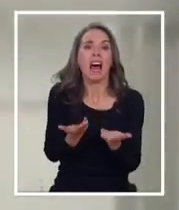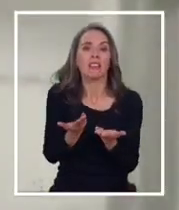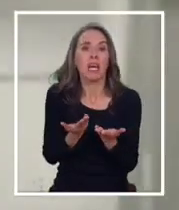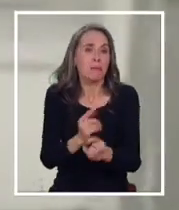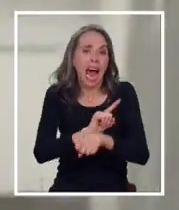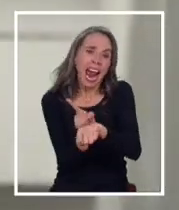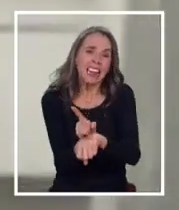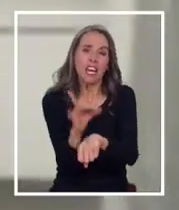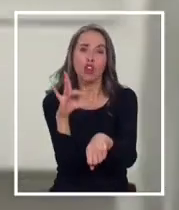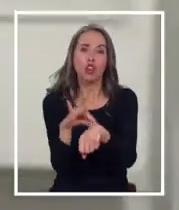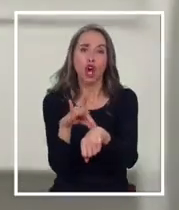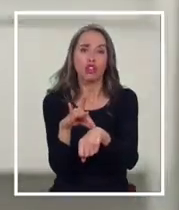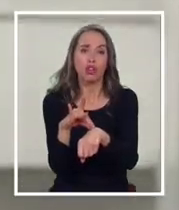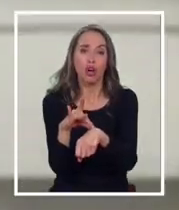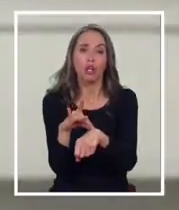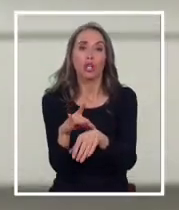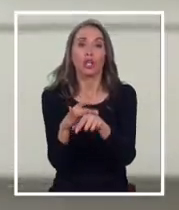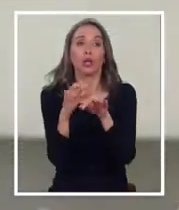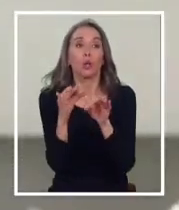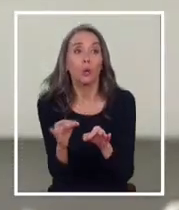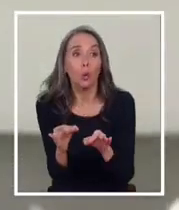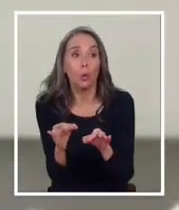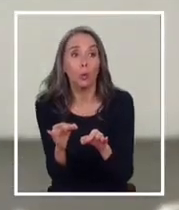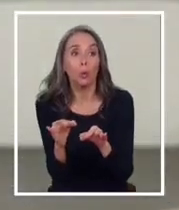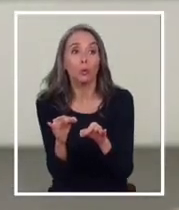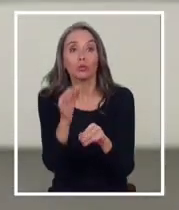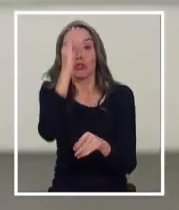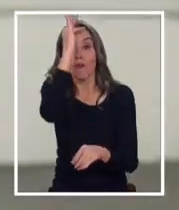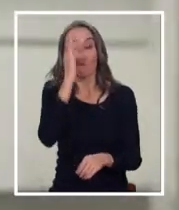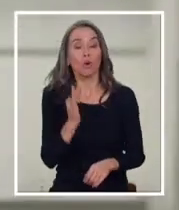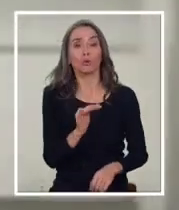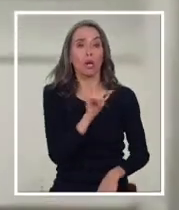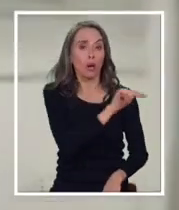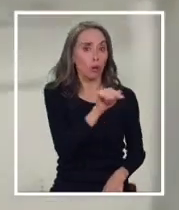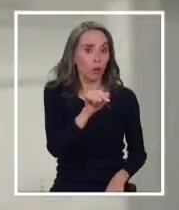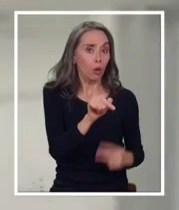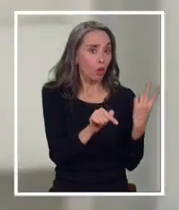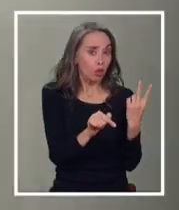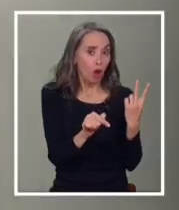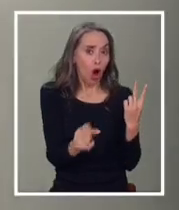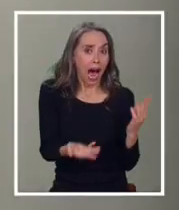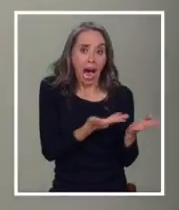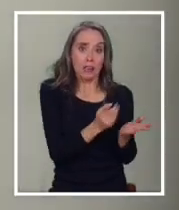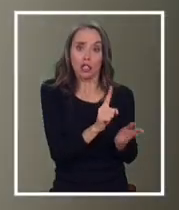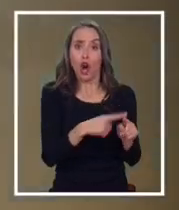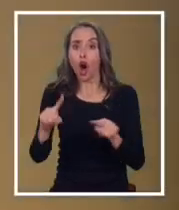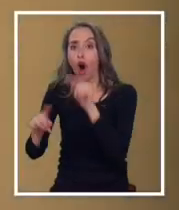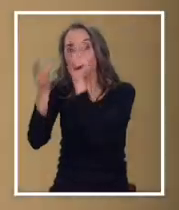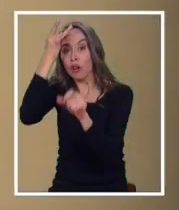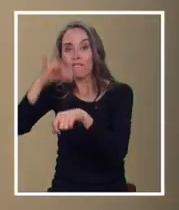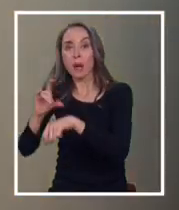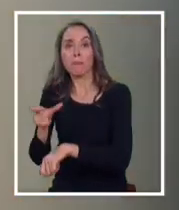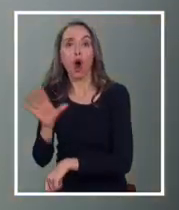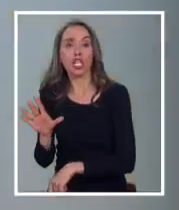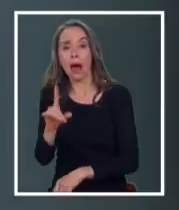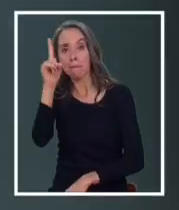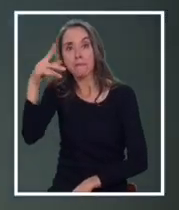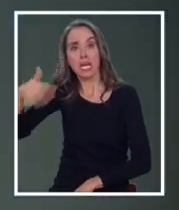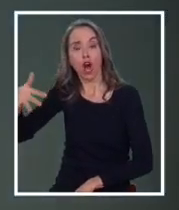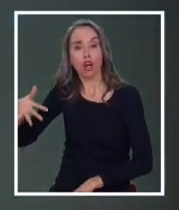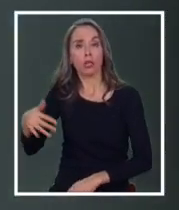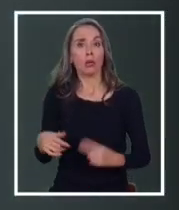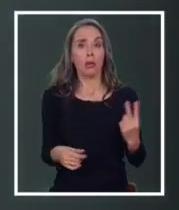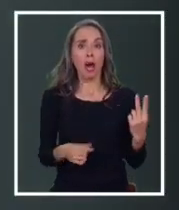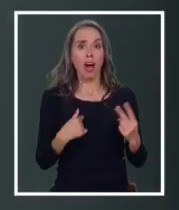médica inmediata, pero llegaron justo cuando el personal daba prioridad a varios pacientes de carácter grave. No habrían estado de